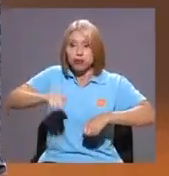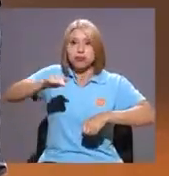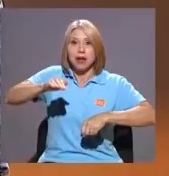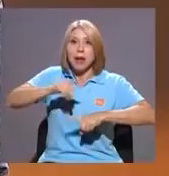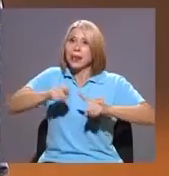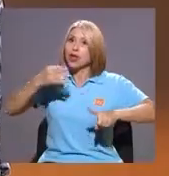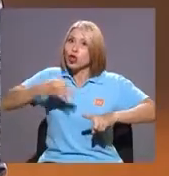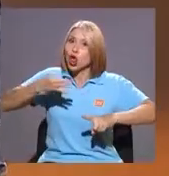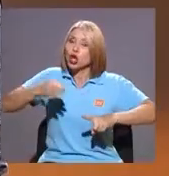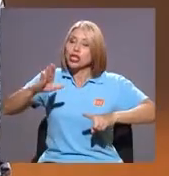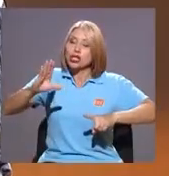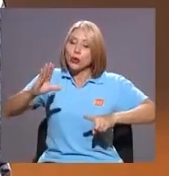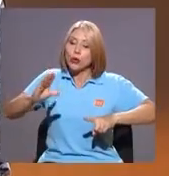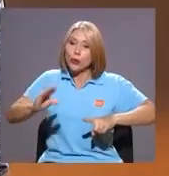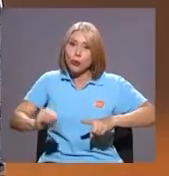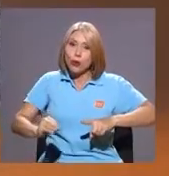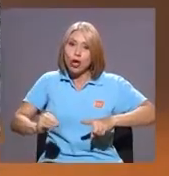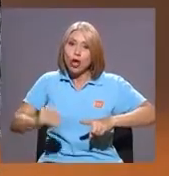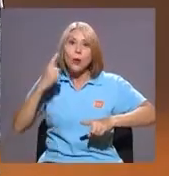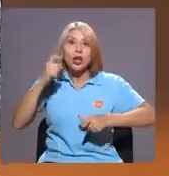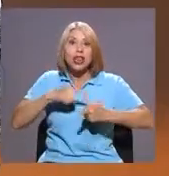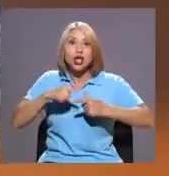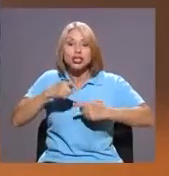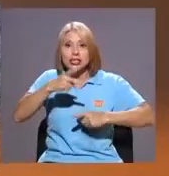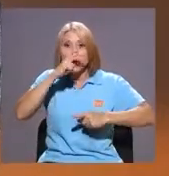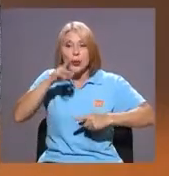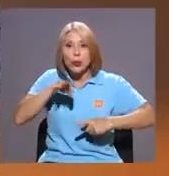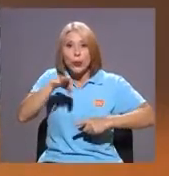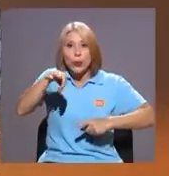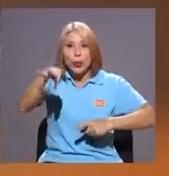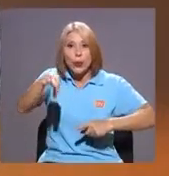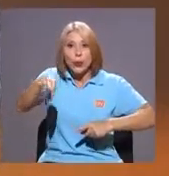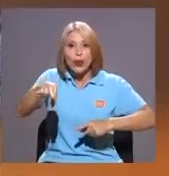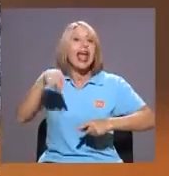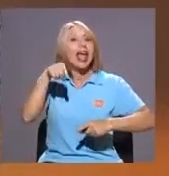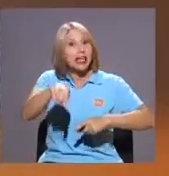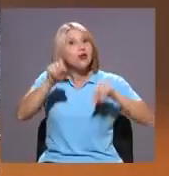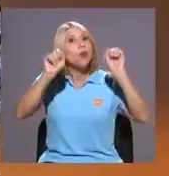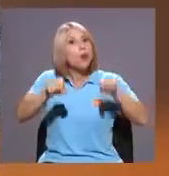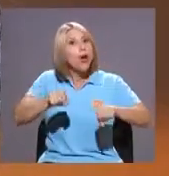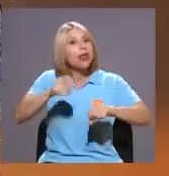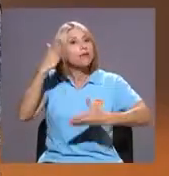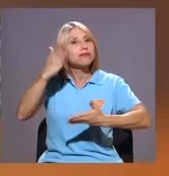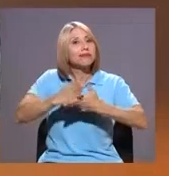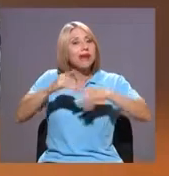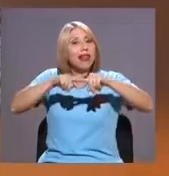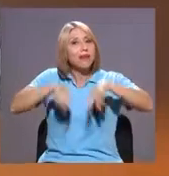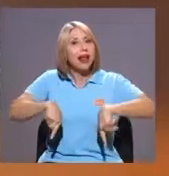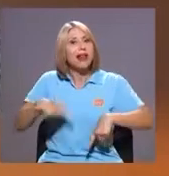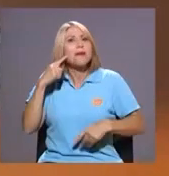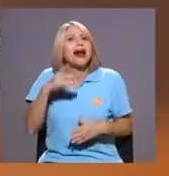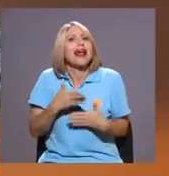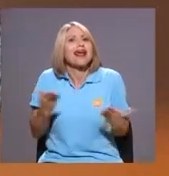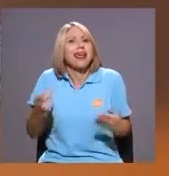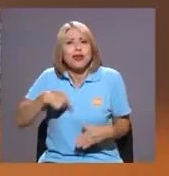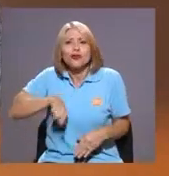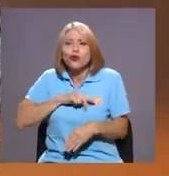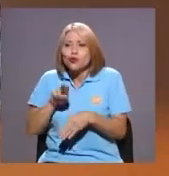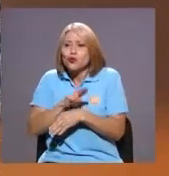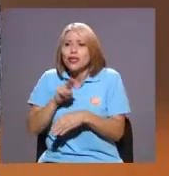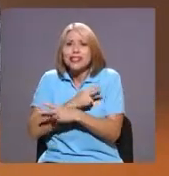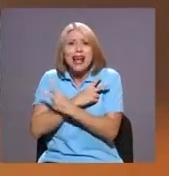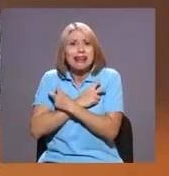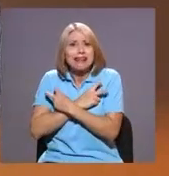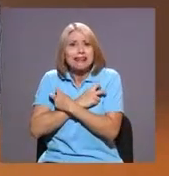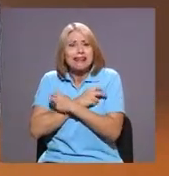todos los días, porque si no se hacen criaderos. Entonces, esas cosas son eliminables. ¿Para qué vamos a estar utilizando insecticidas